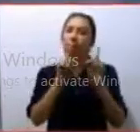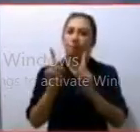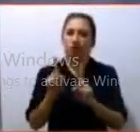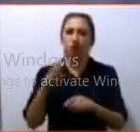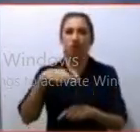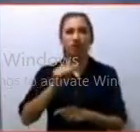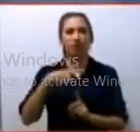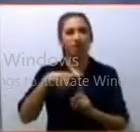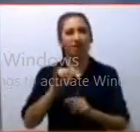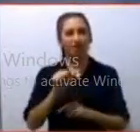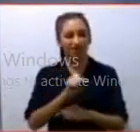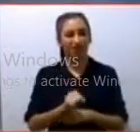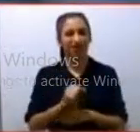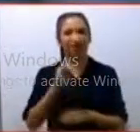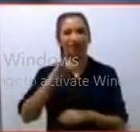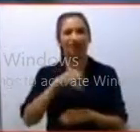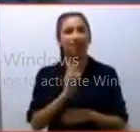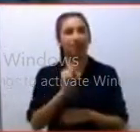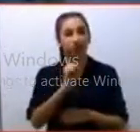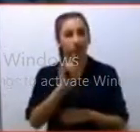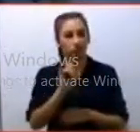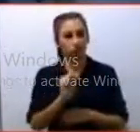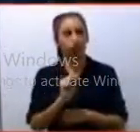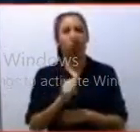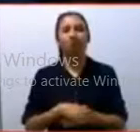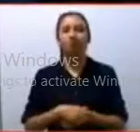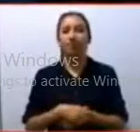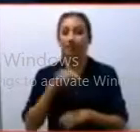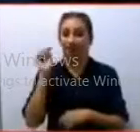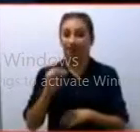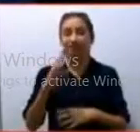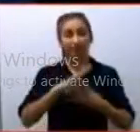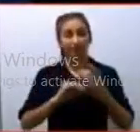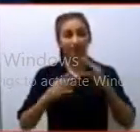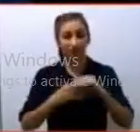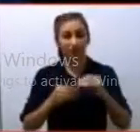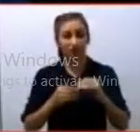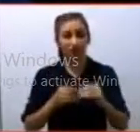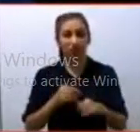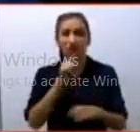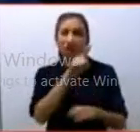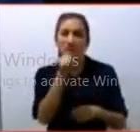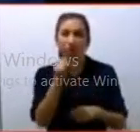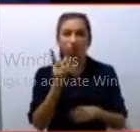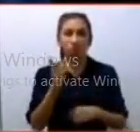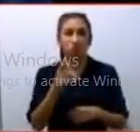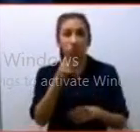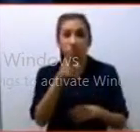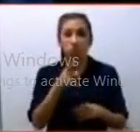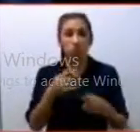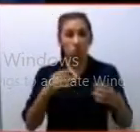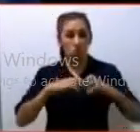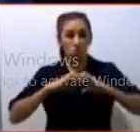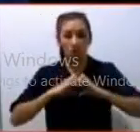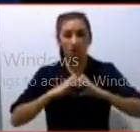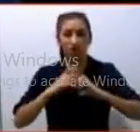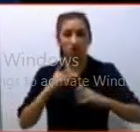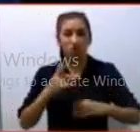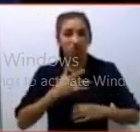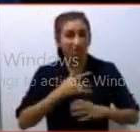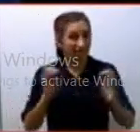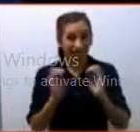Matías, Jesús, Fernando. Si este tipo de historias no mueven ni una pizquita tu corazón, ¿de qué estás